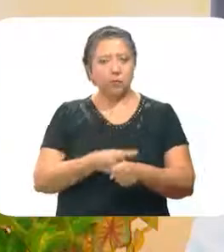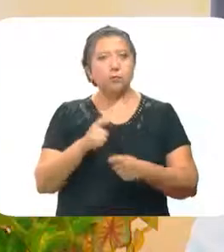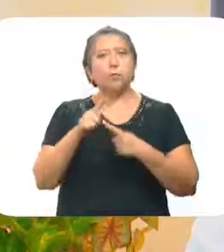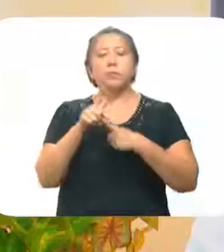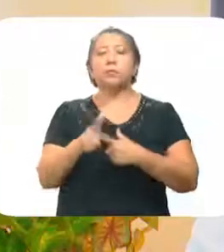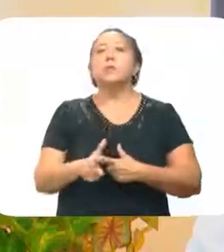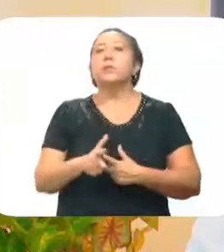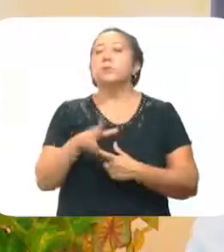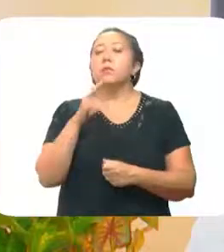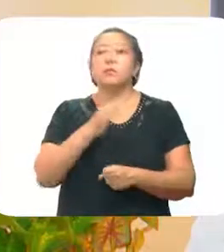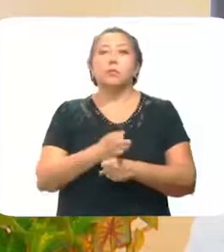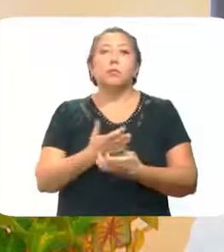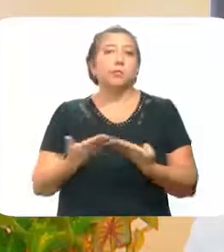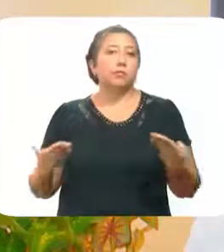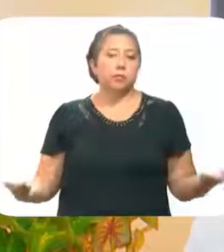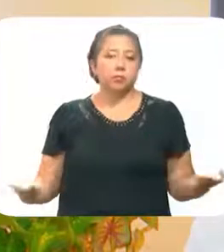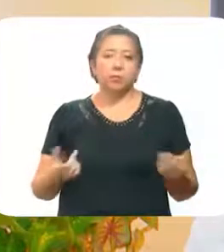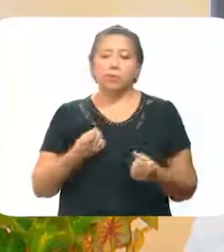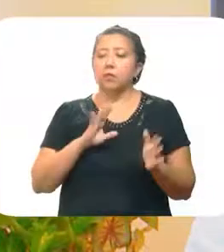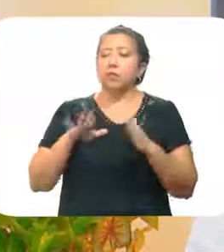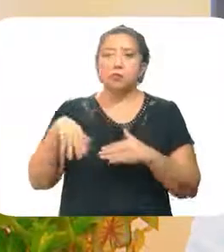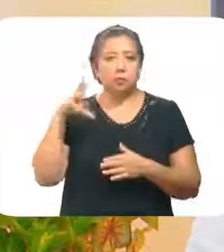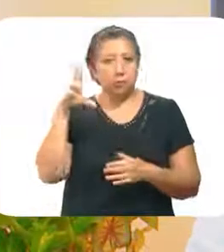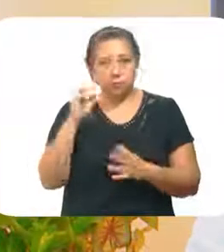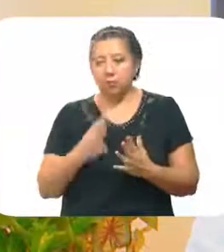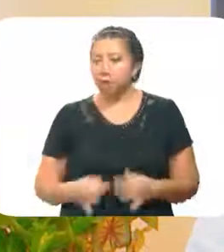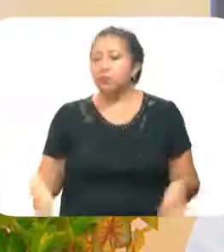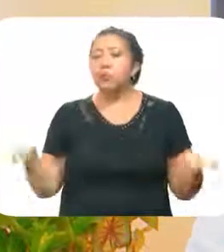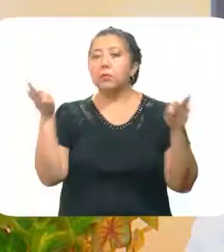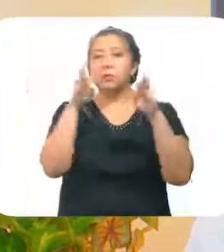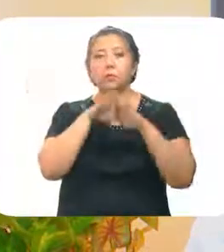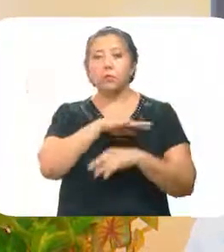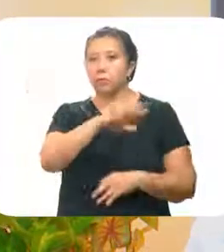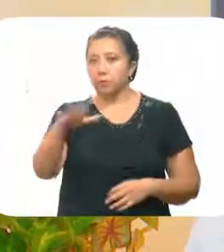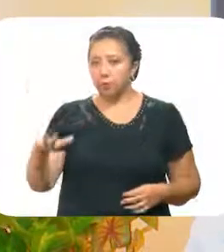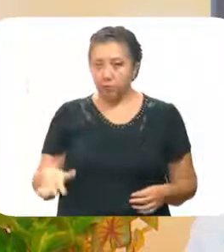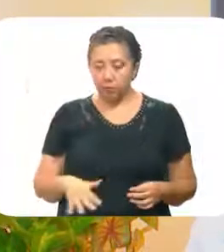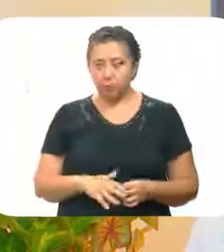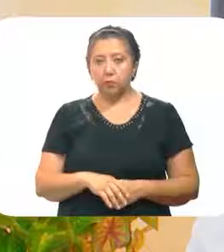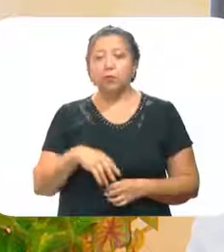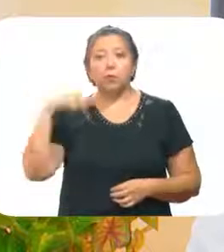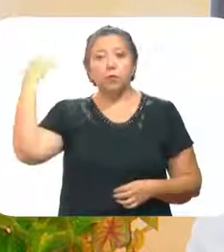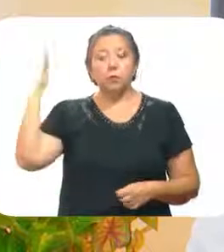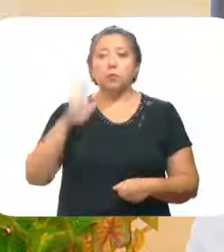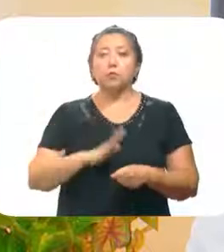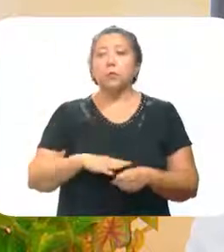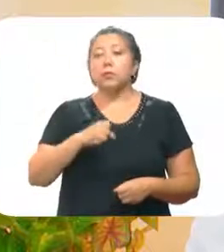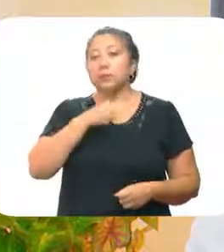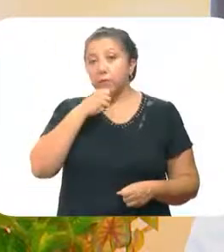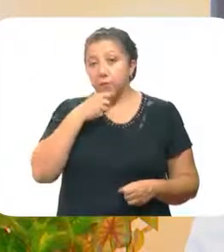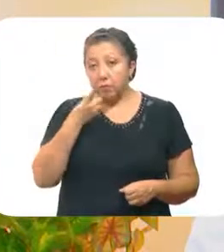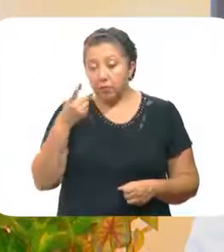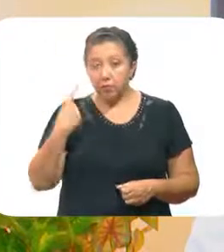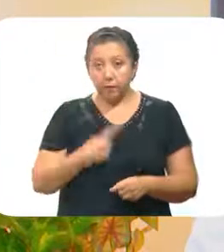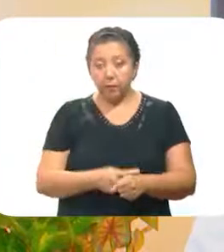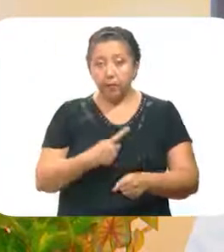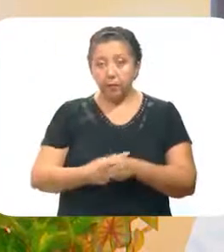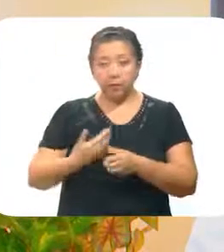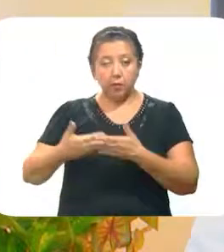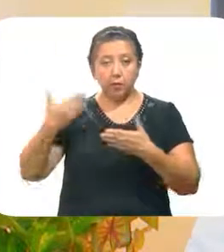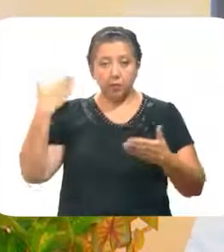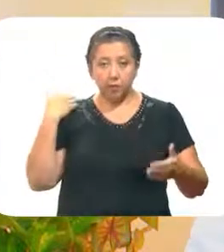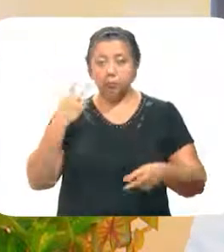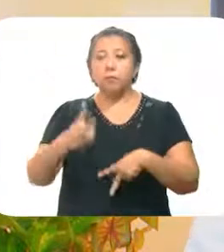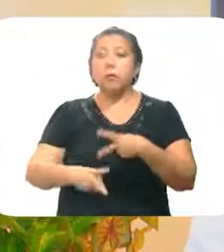pandemia sigue y no es momento de bajar la guardia. Es muy importante que todos, en especial los adultos mayores o personas con enfermedades